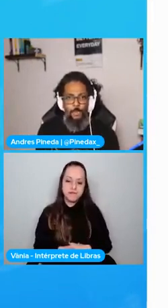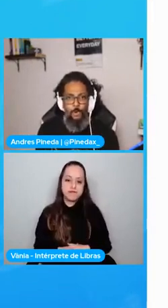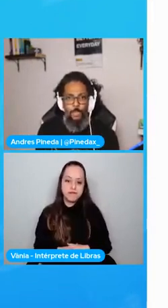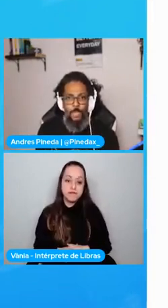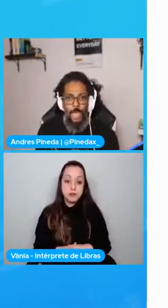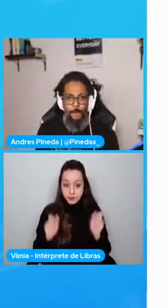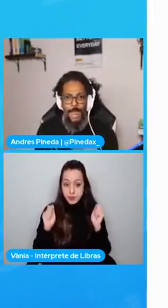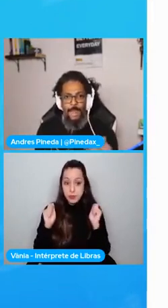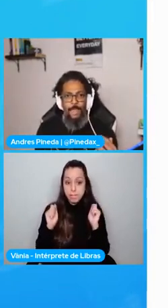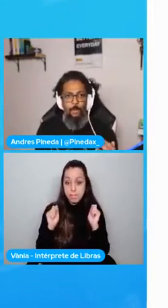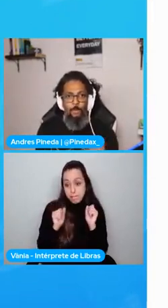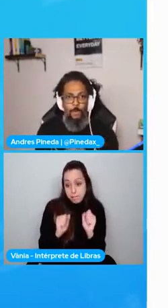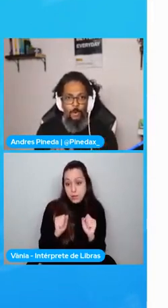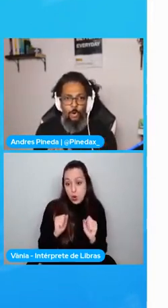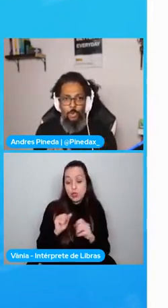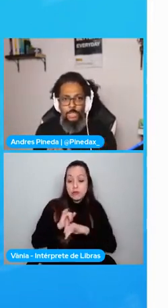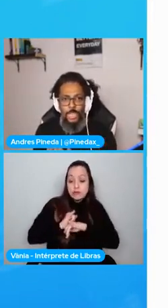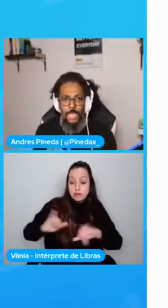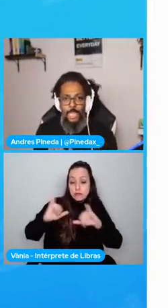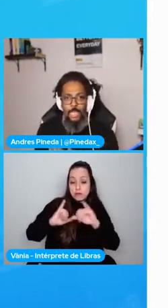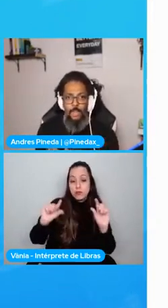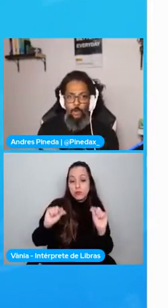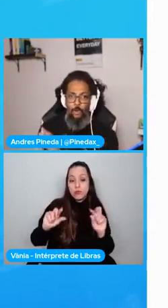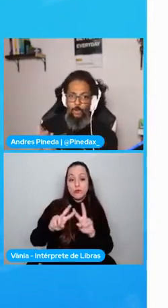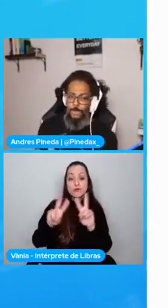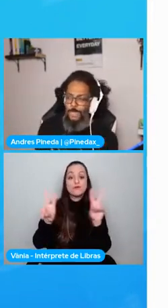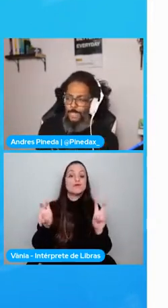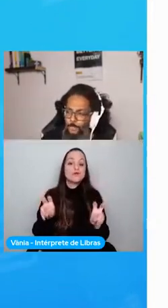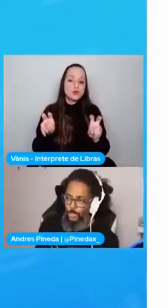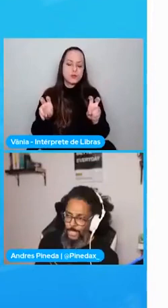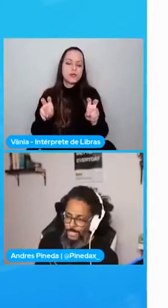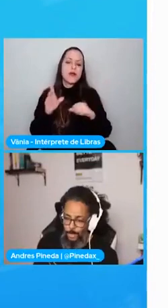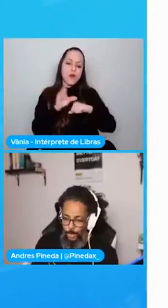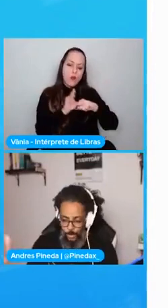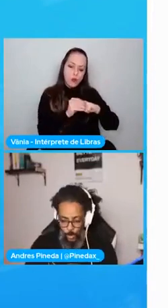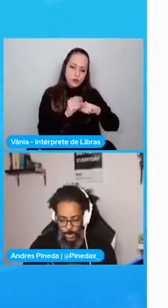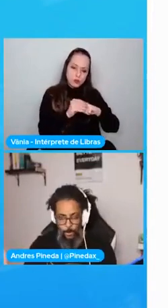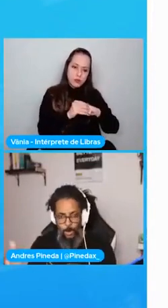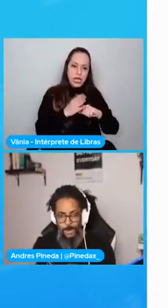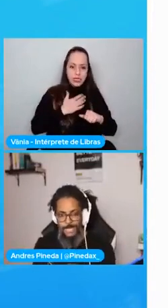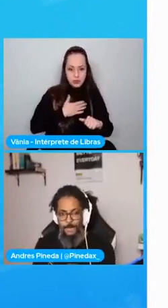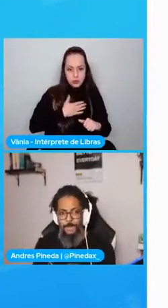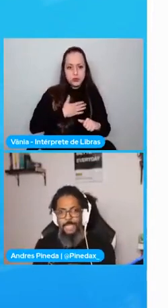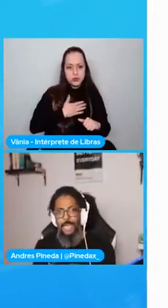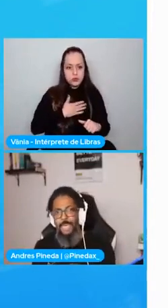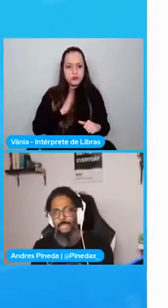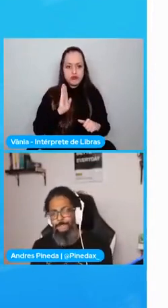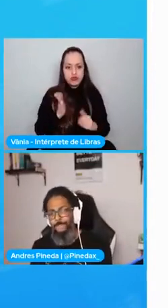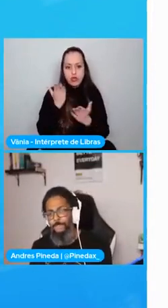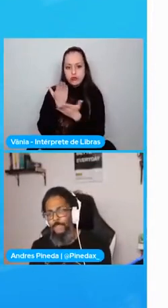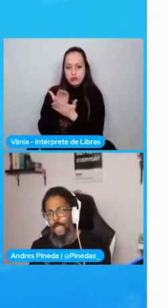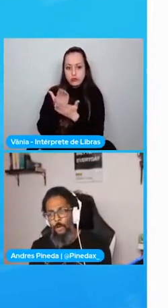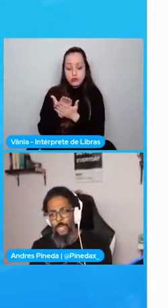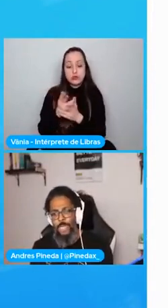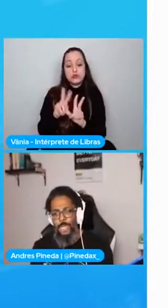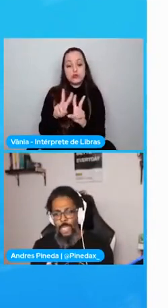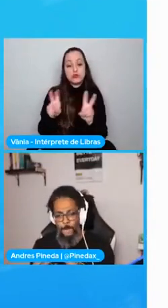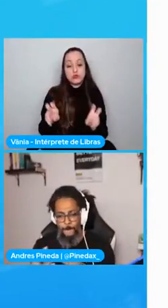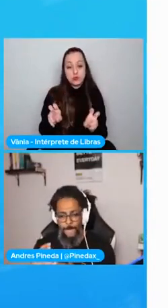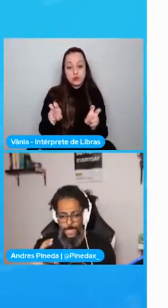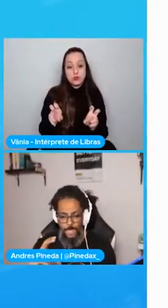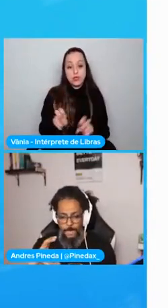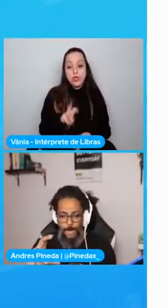podido hablarle un poco de los conocimientos que tengo sobre WebAssembly, ya que aunque